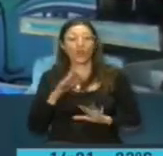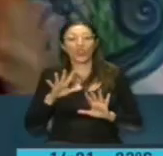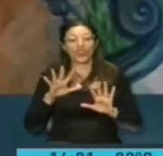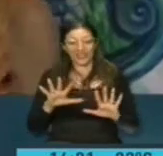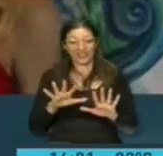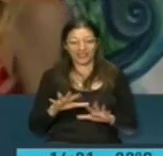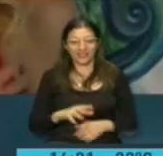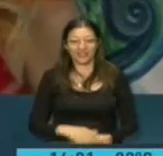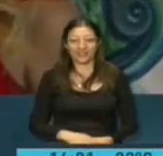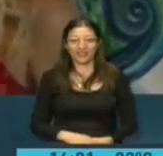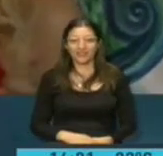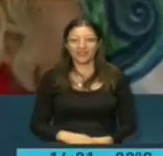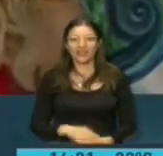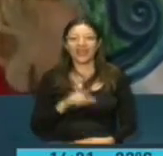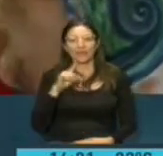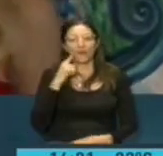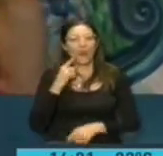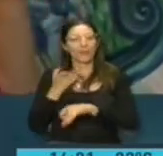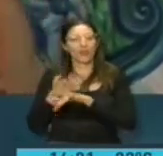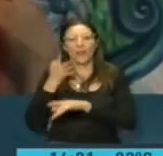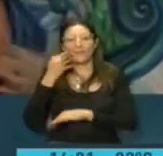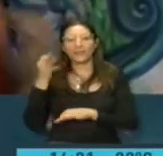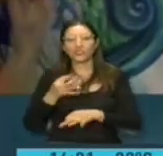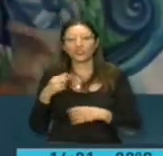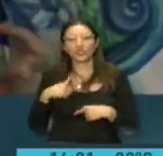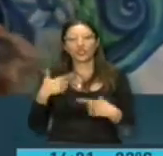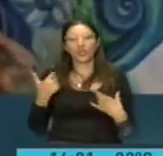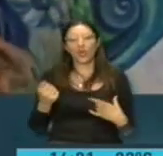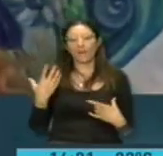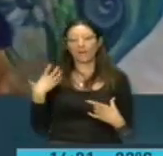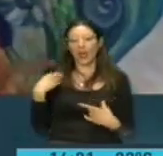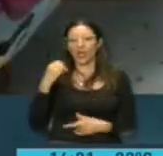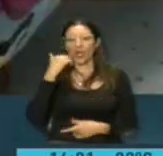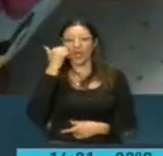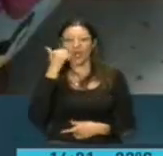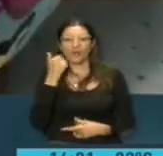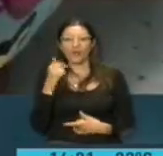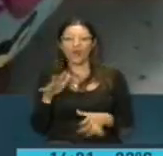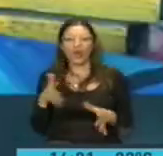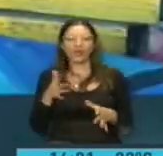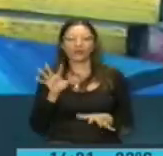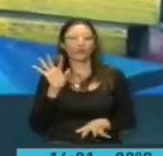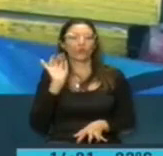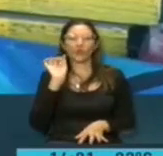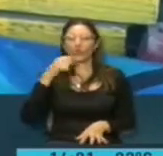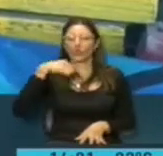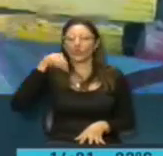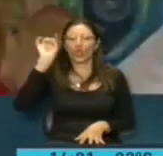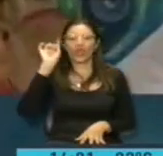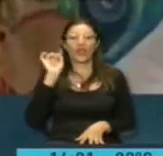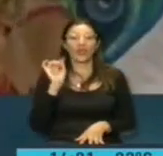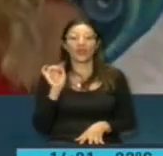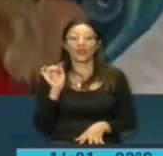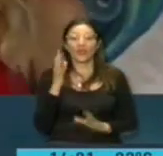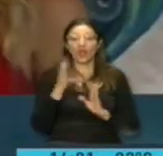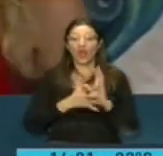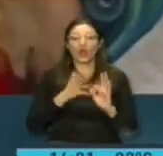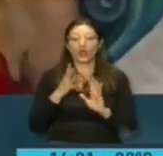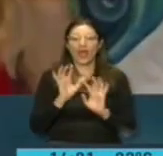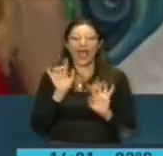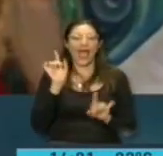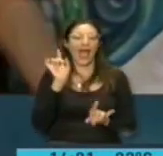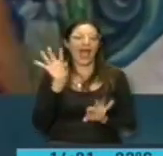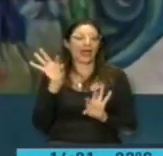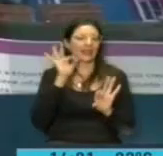exclusivamente para el Día de los Enamorados? Claro, este lo pidieron y dijeron, yo quiero blanco y negro. Le digo, bueno, pero le damos un toque pasión. Y lo convencí de poner